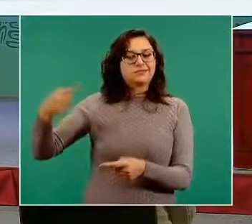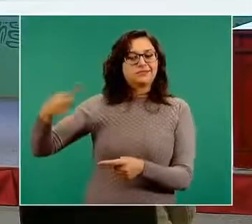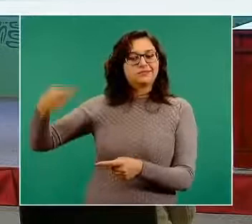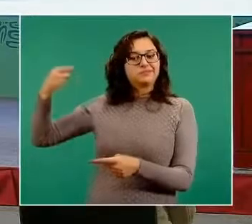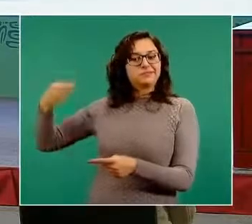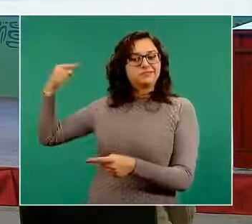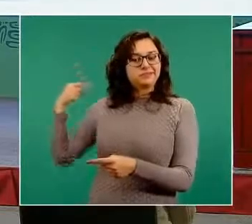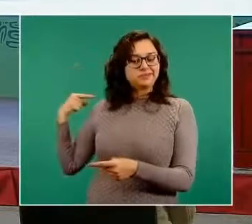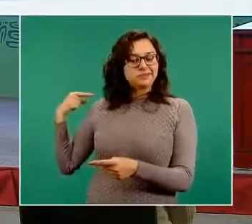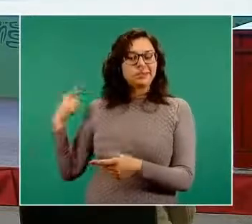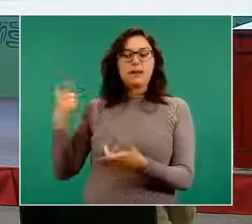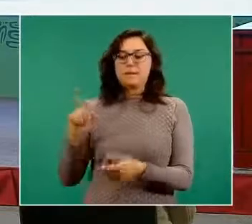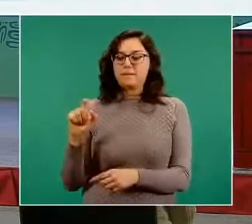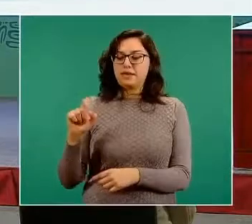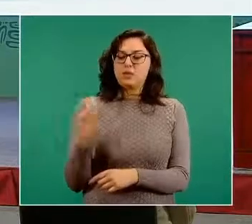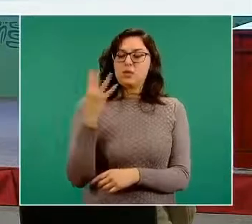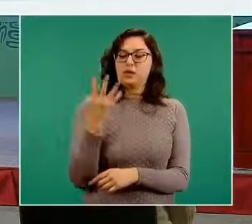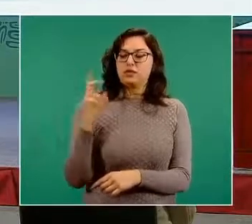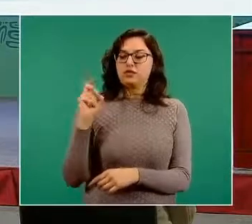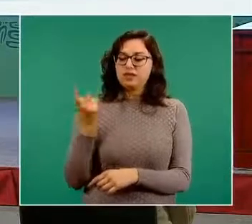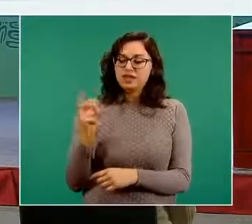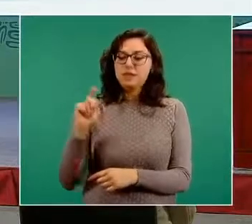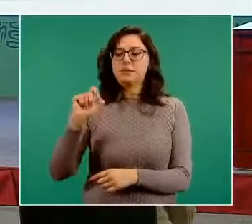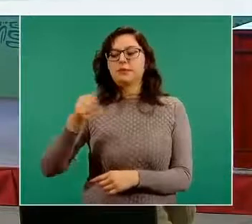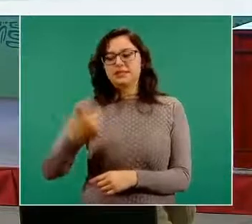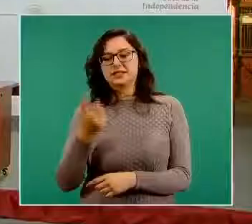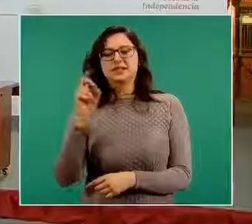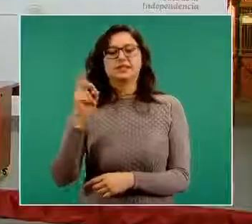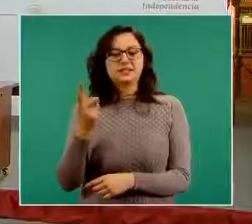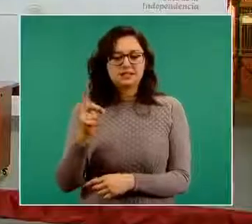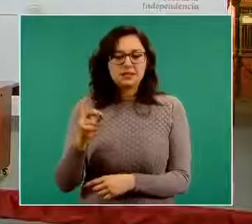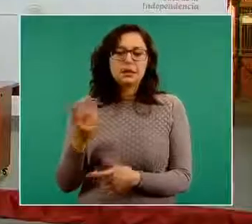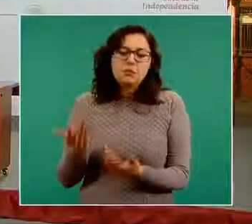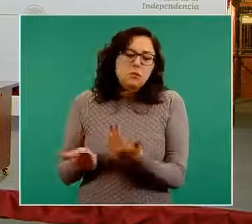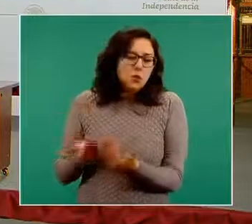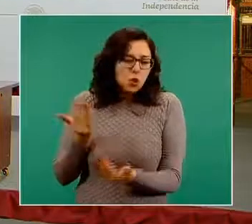partir del 24 de diciembre, que es cuando inició la vacunación.